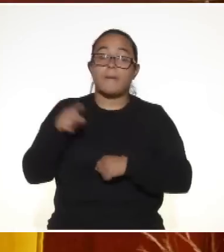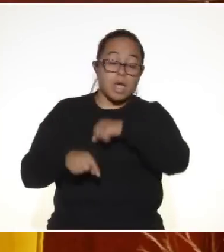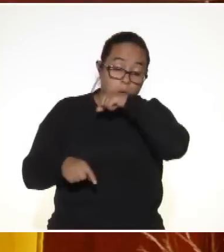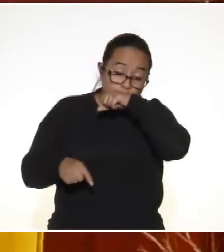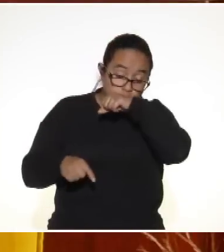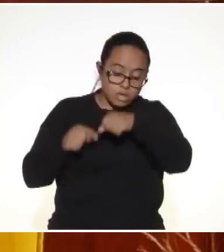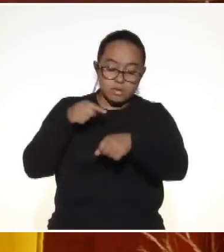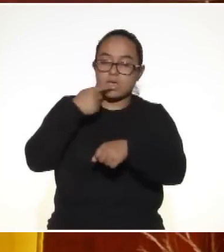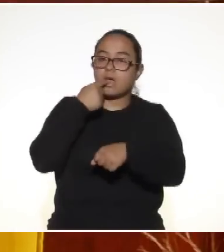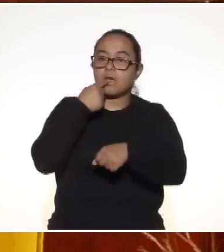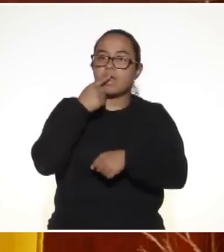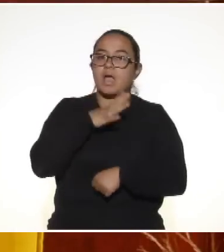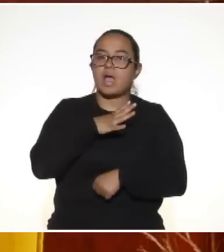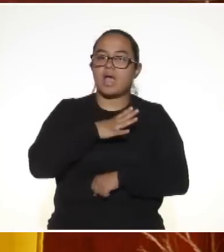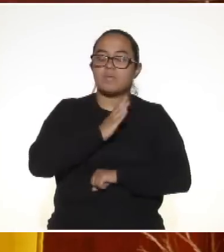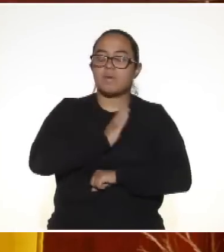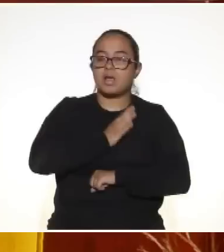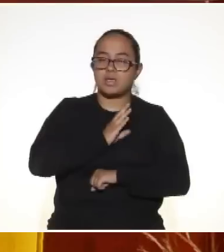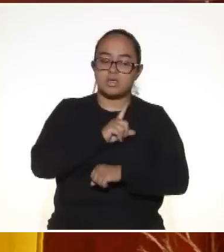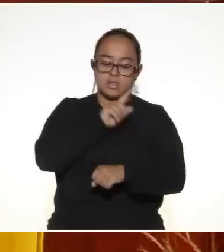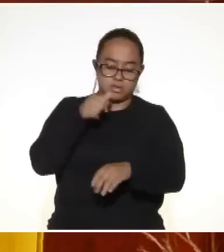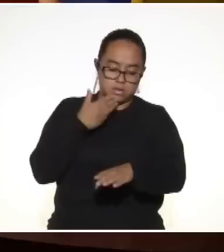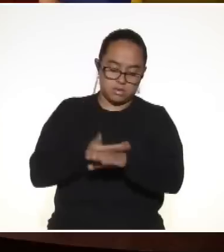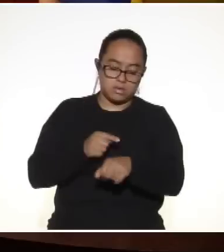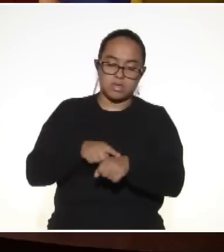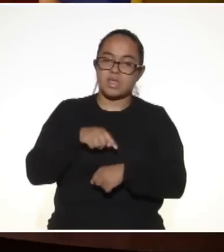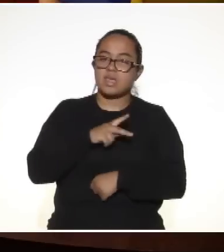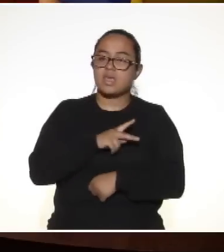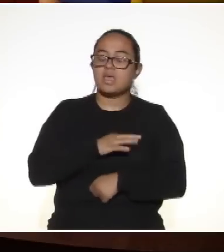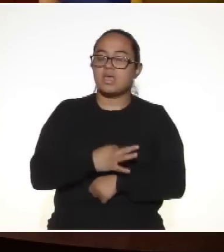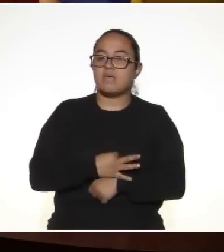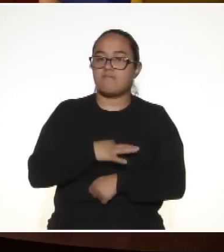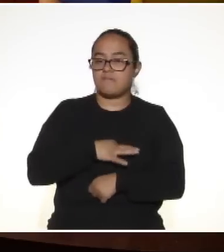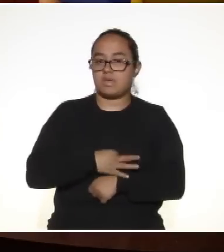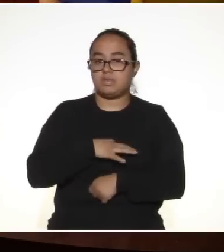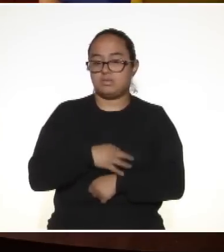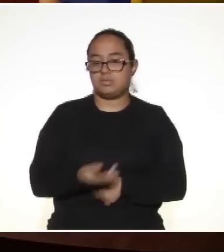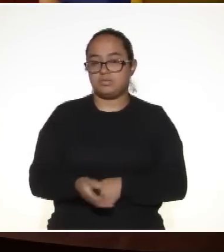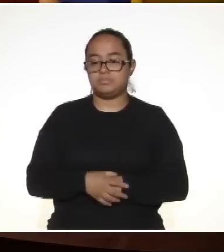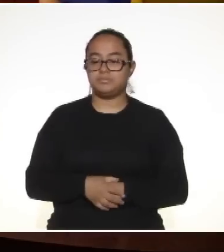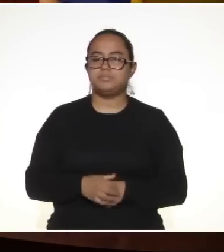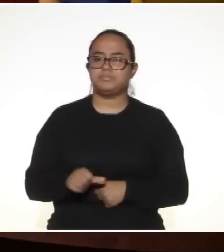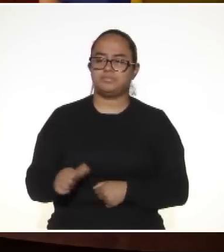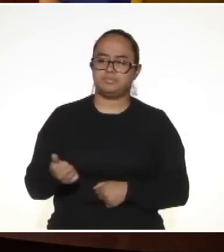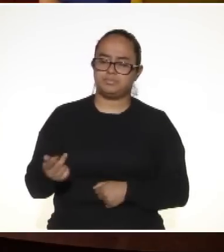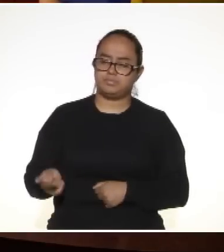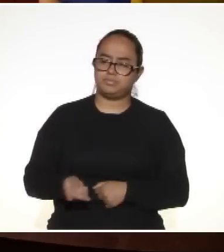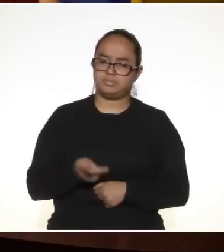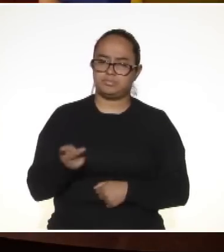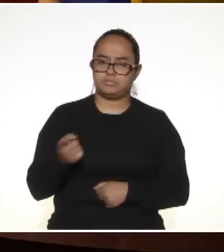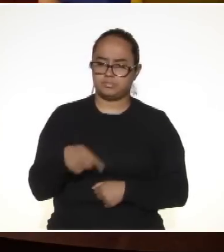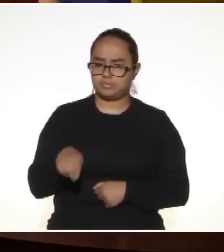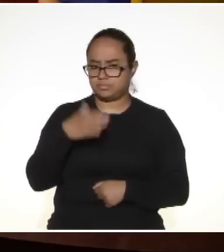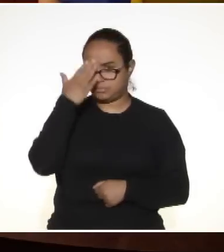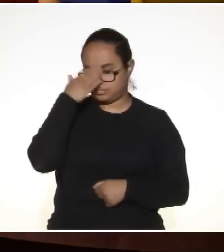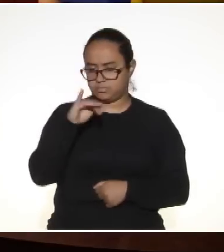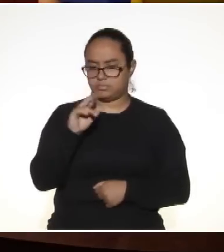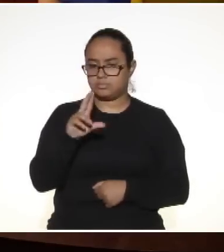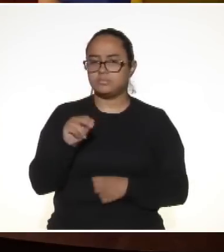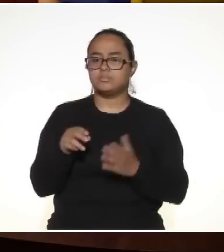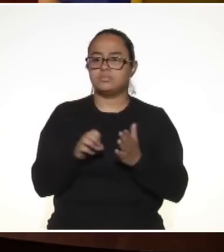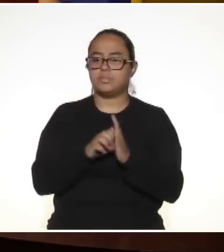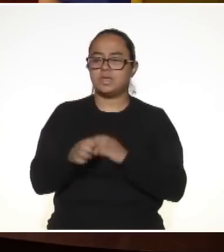bacterias que no había. O tú infectar, o tú tener veneno, exponerte. Sí. Nos preguntaban también si sabían cómo actuar ante